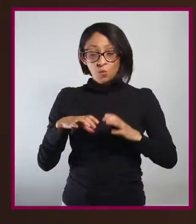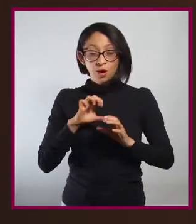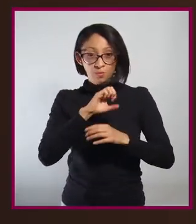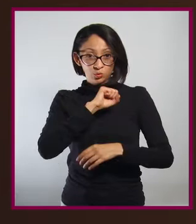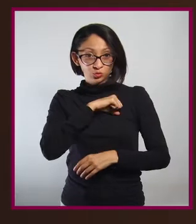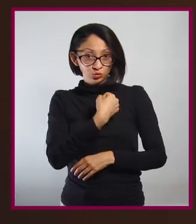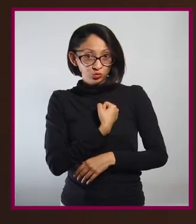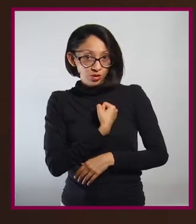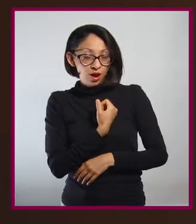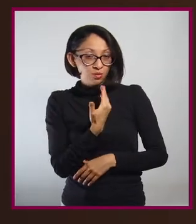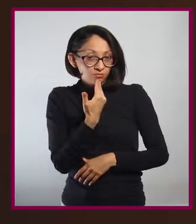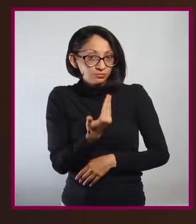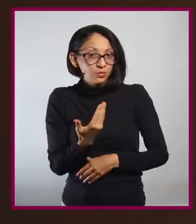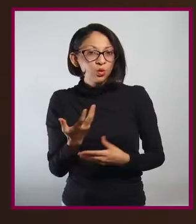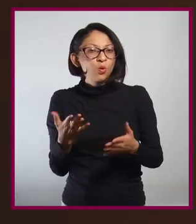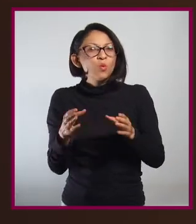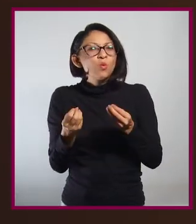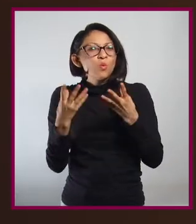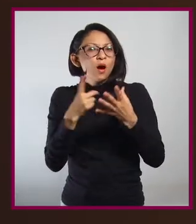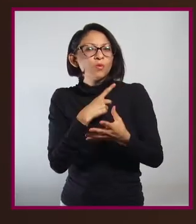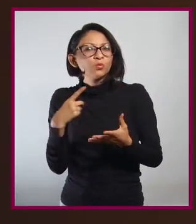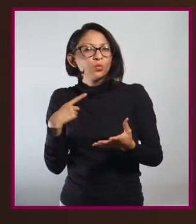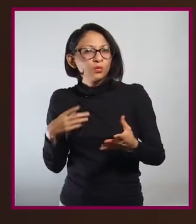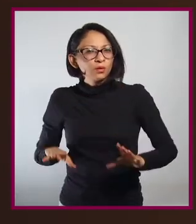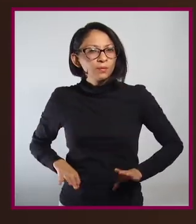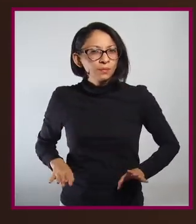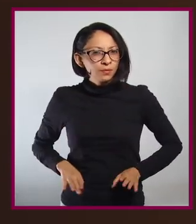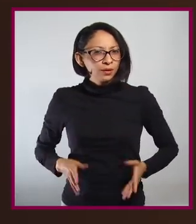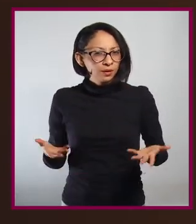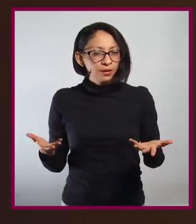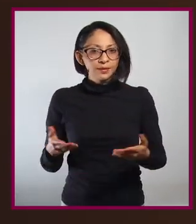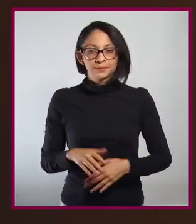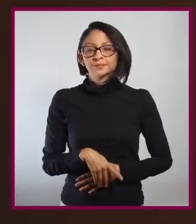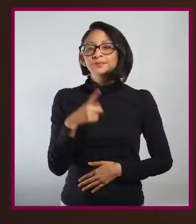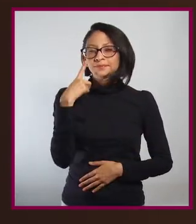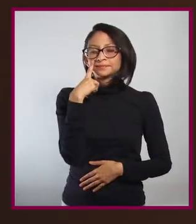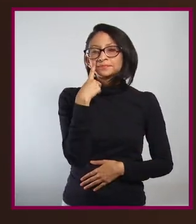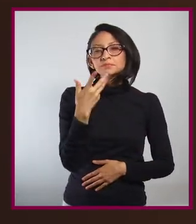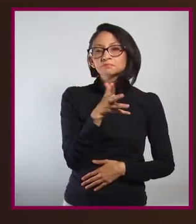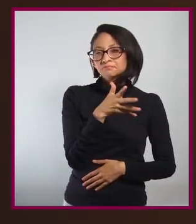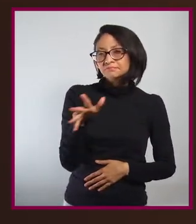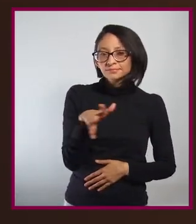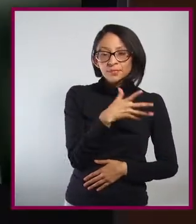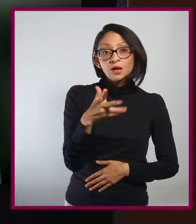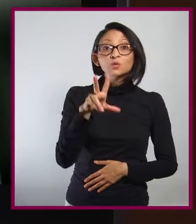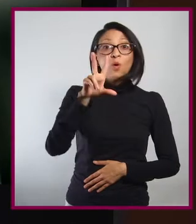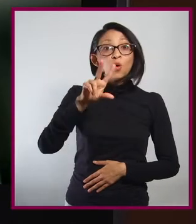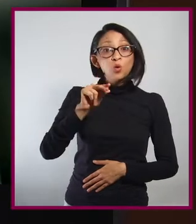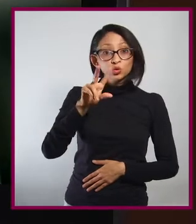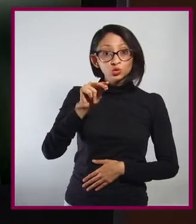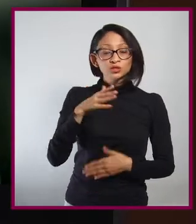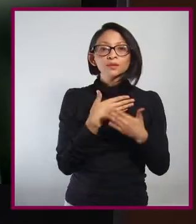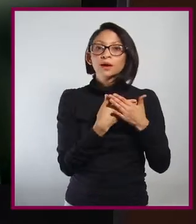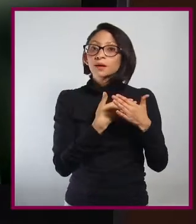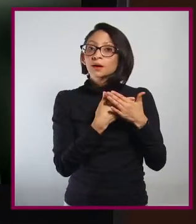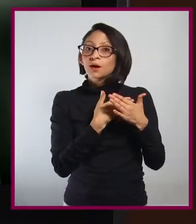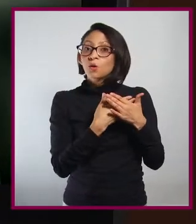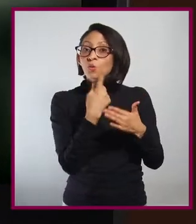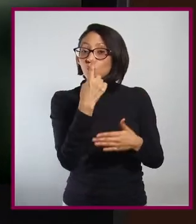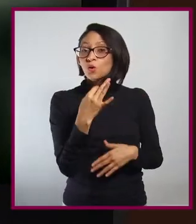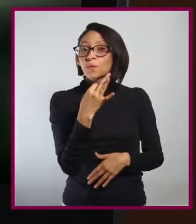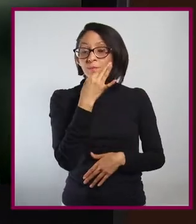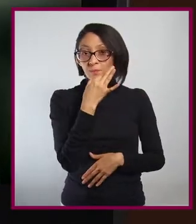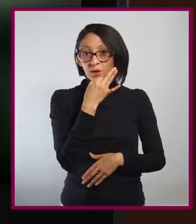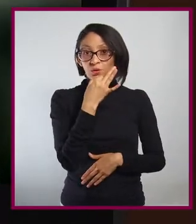14 y 18 años en reposo y con actividad física moderada a fuerte? El promedio es alrededor de 80 latidos